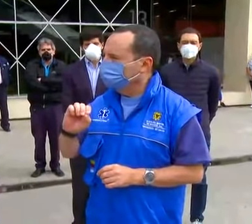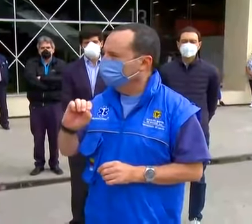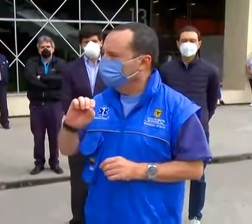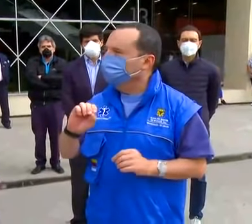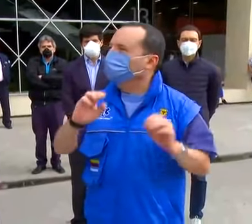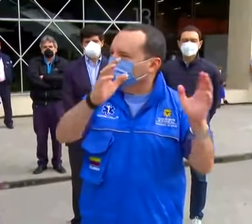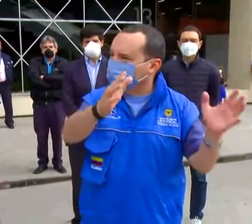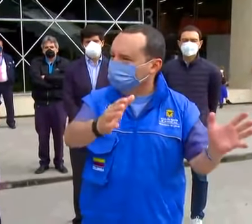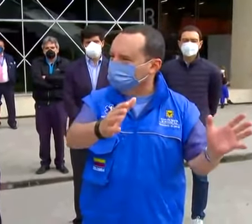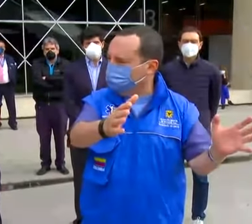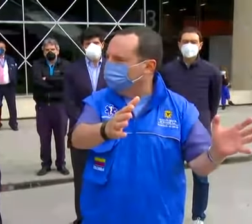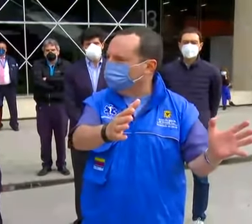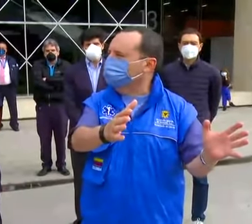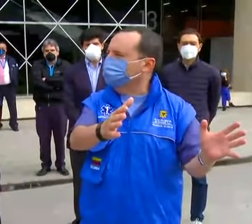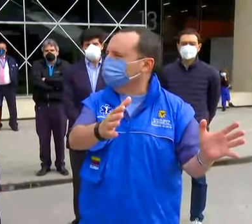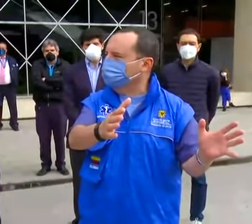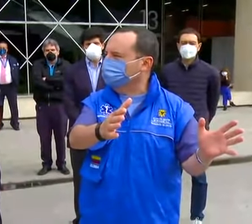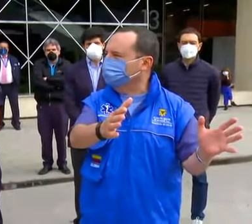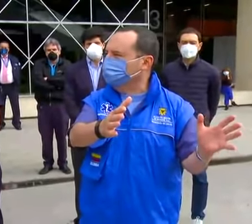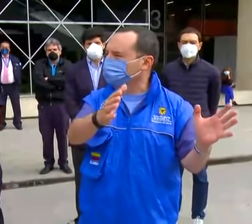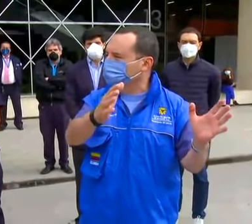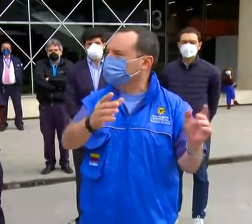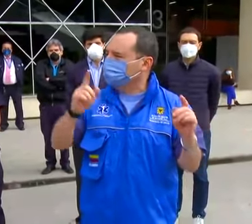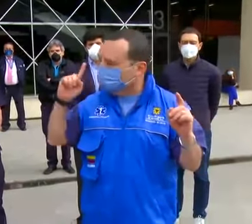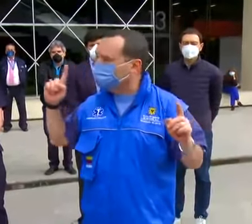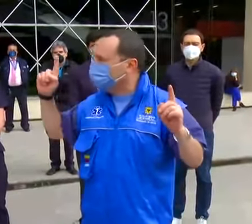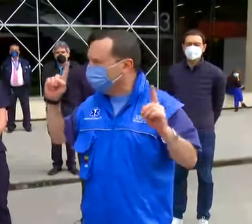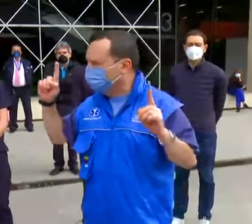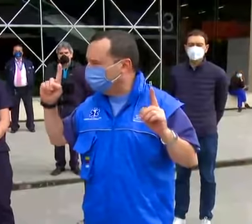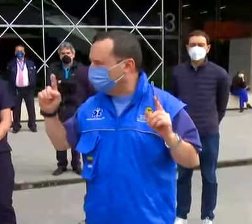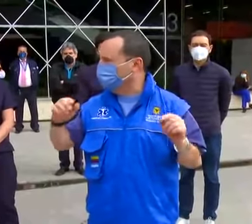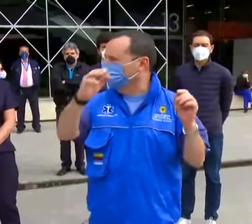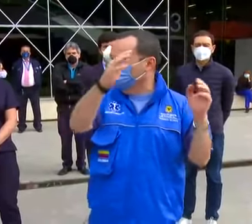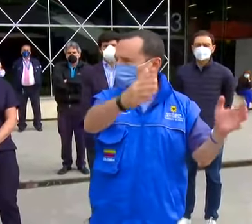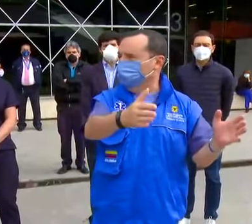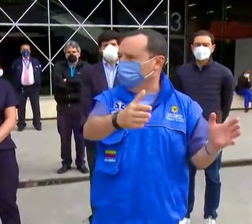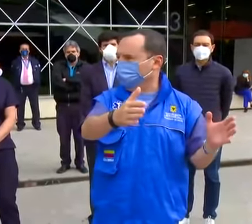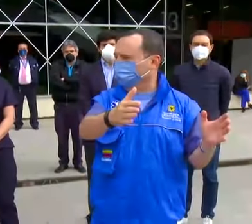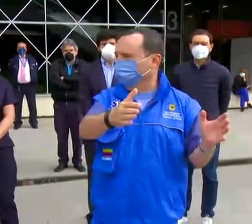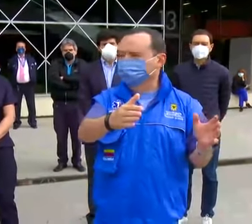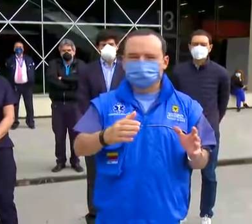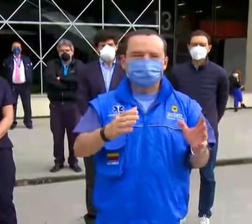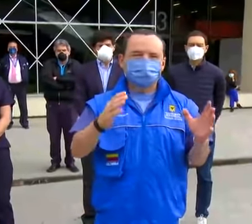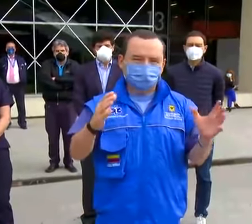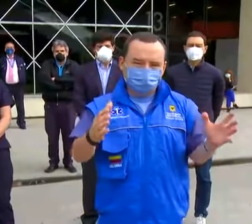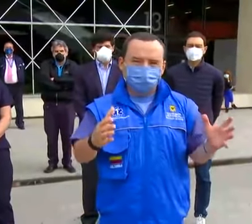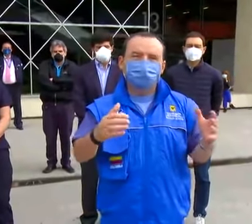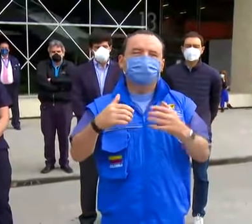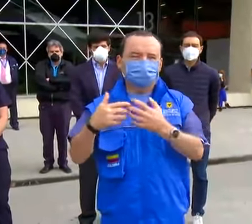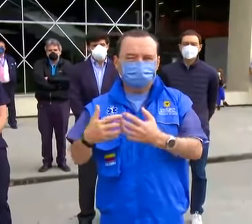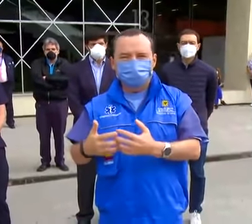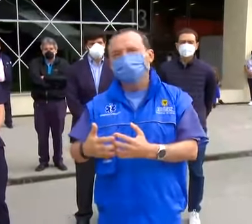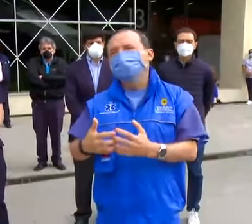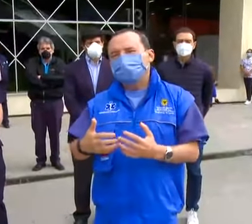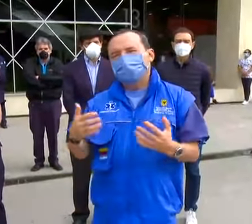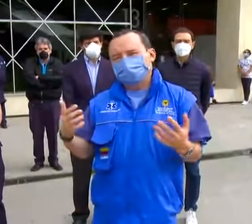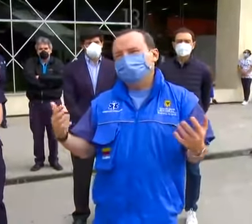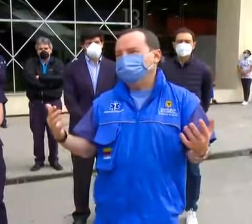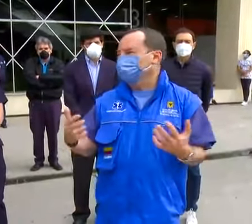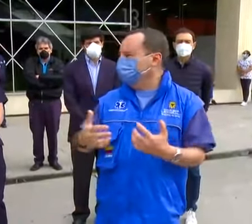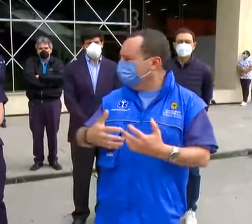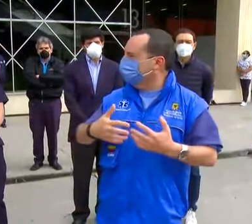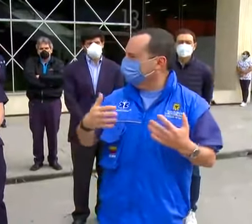el resto del mundo, atender al 85% de los pacientes positivos en el hogar. Y eso nos ha permitido, de otro lado, que